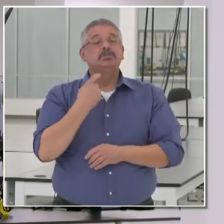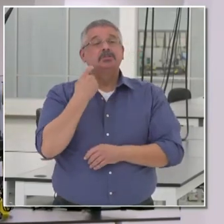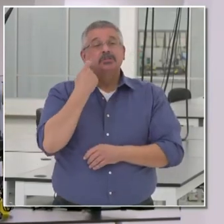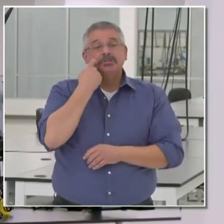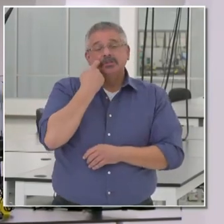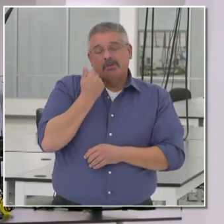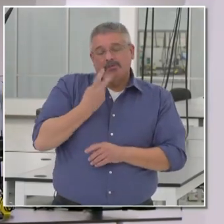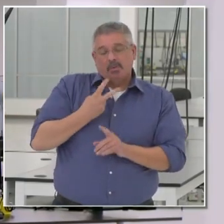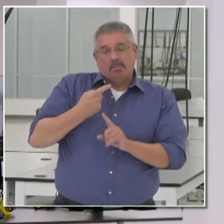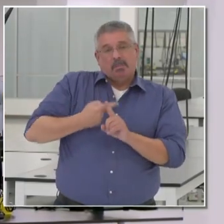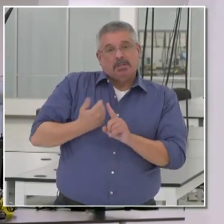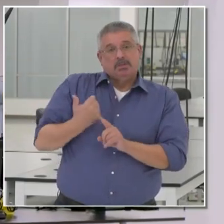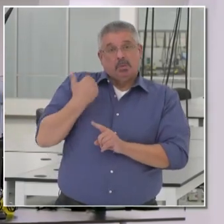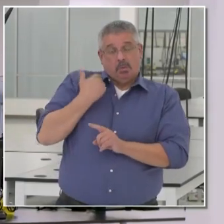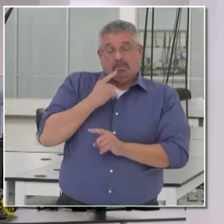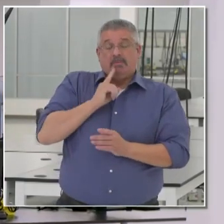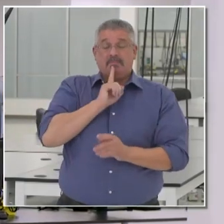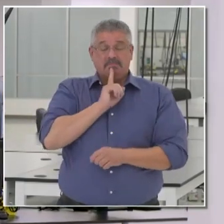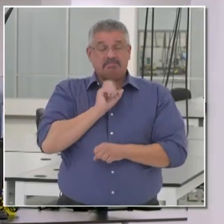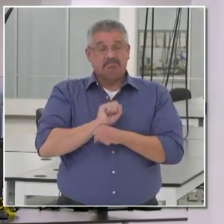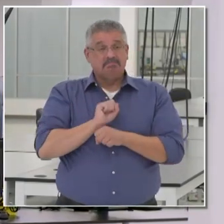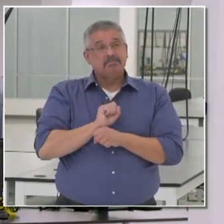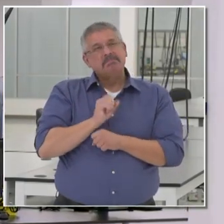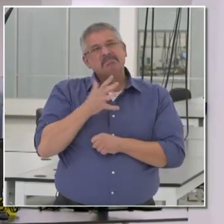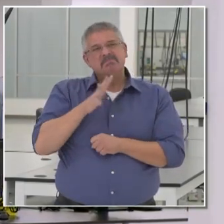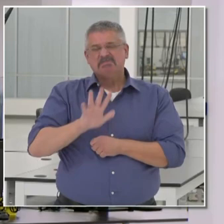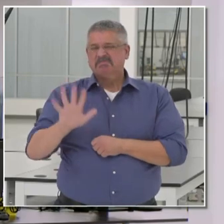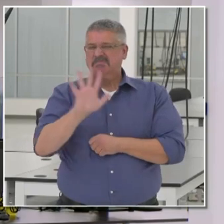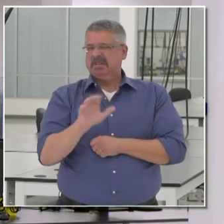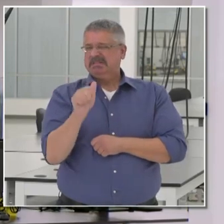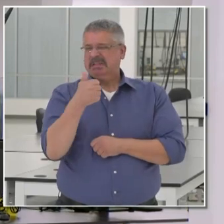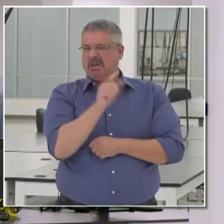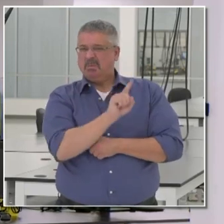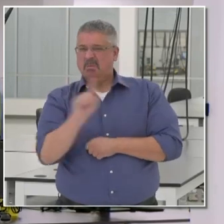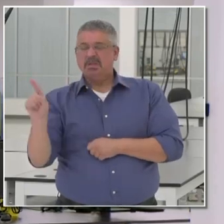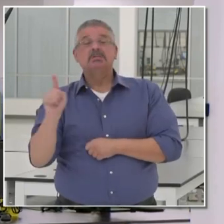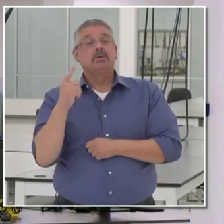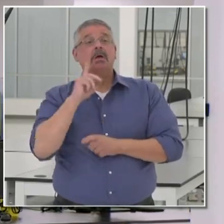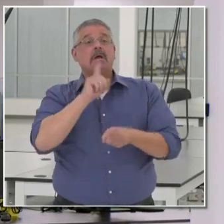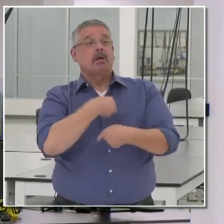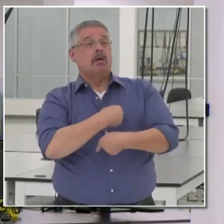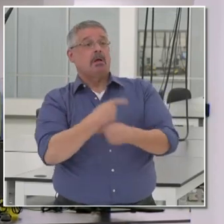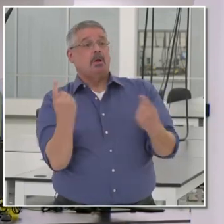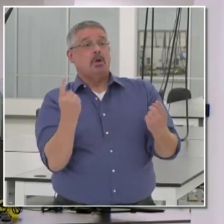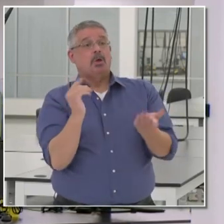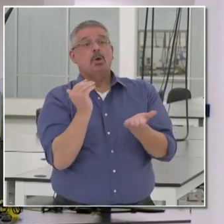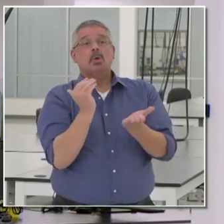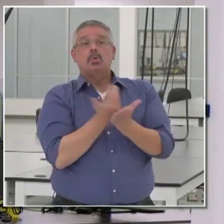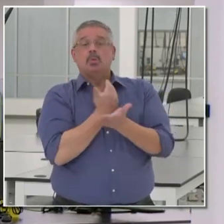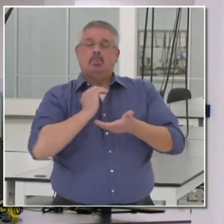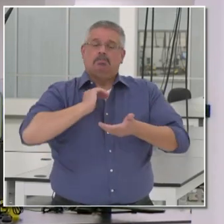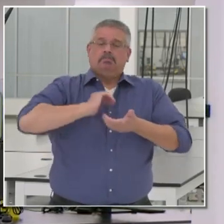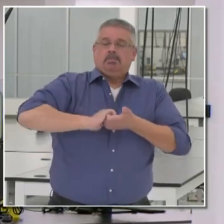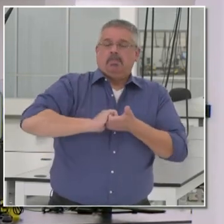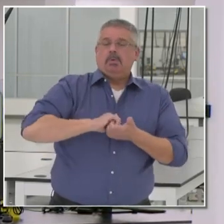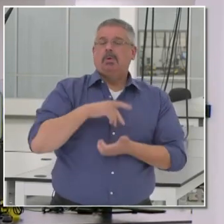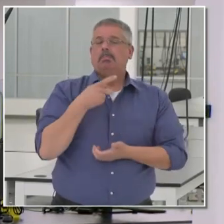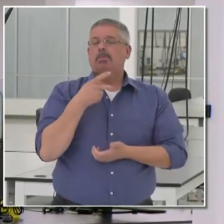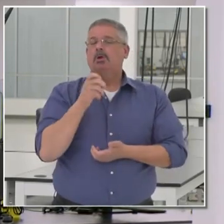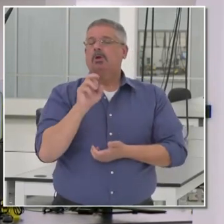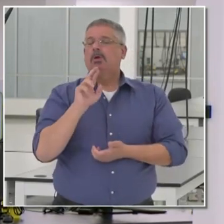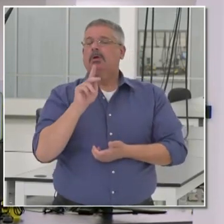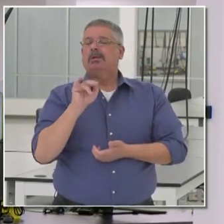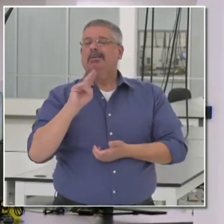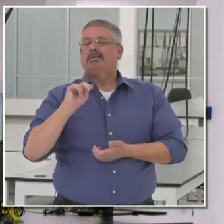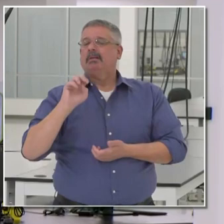fue hace sólo unos meses de hecho menos de 10 semanas atrás cuando anunciamos una nueva colaboración con